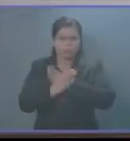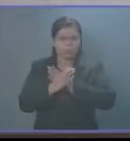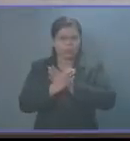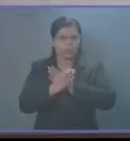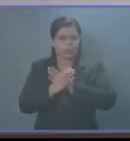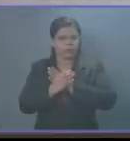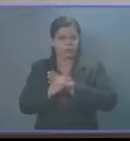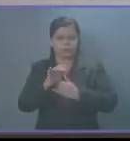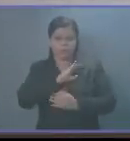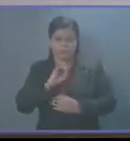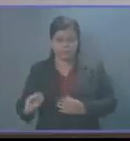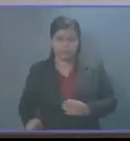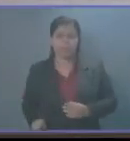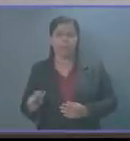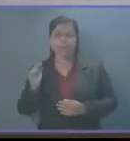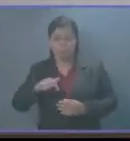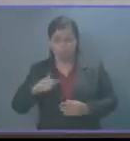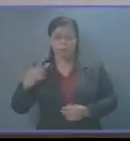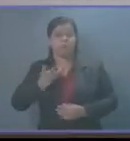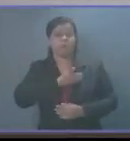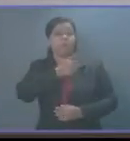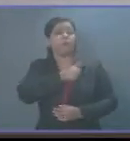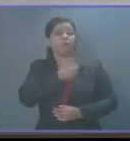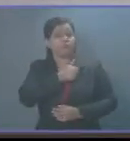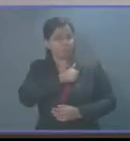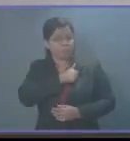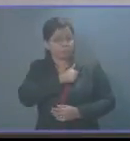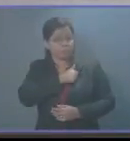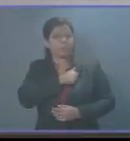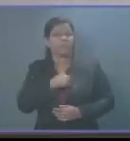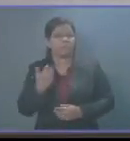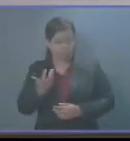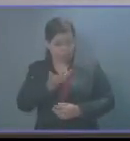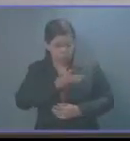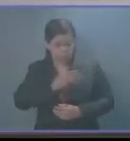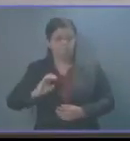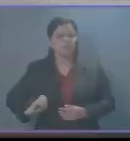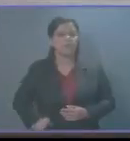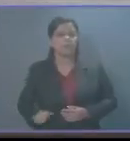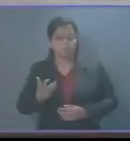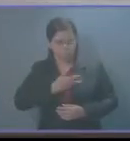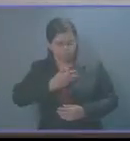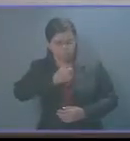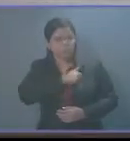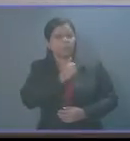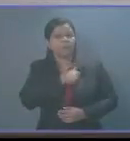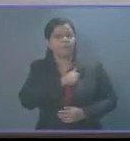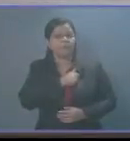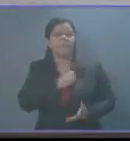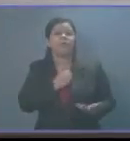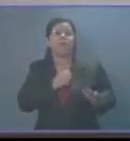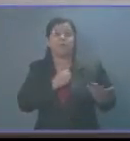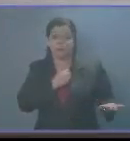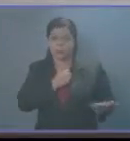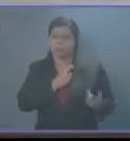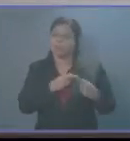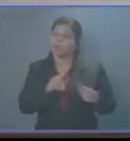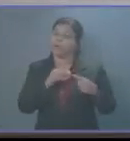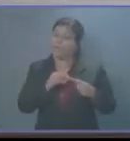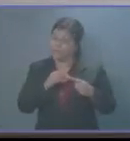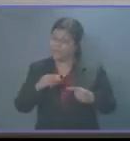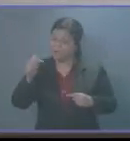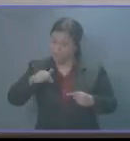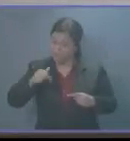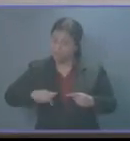tanto, es nuestro deber y nuestra obligación como salvadoreños y principalmente como